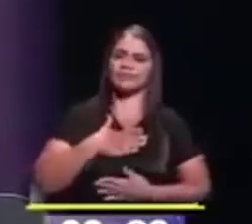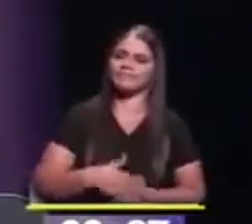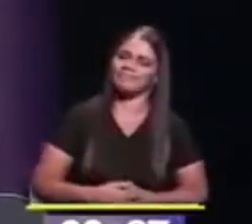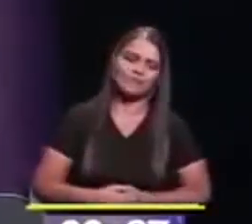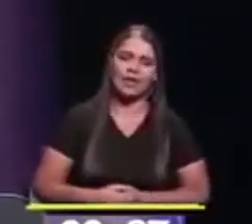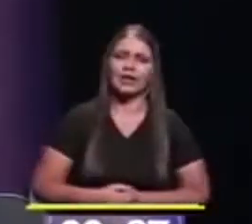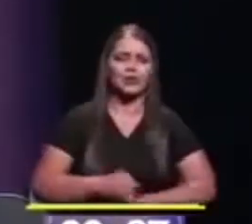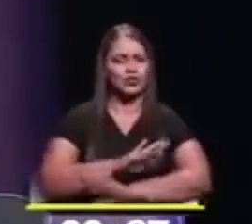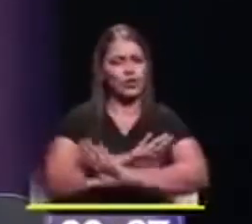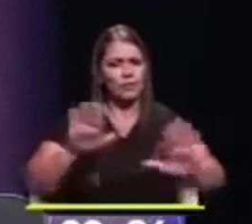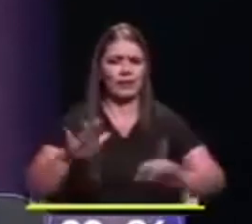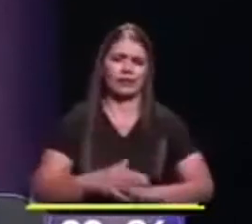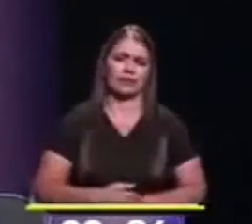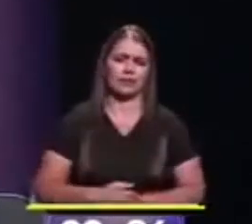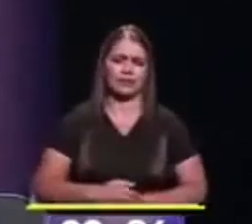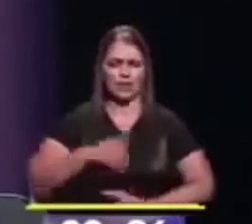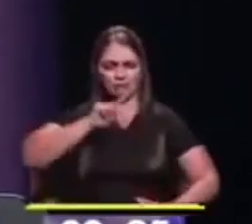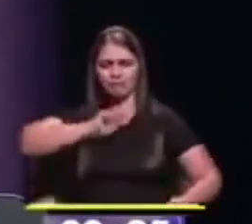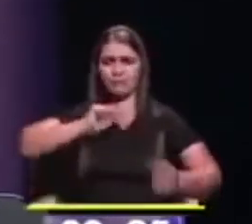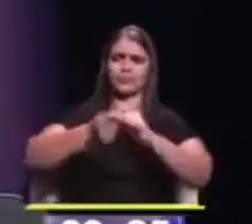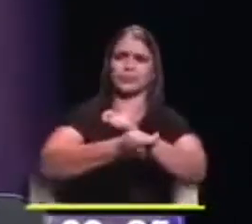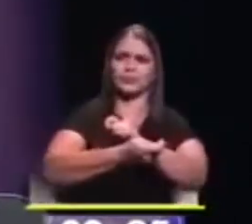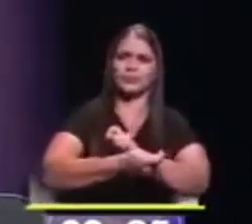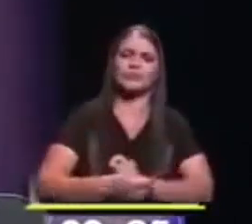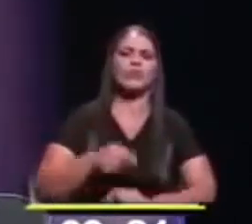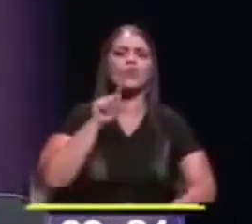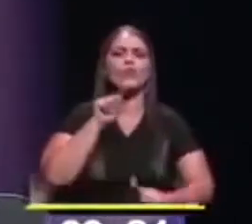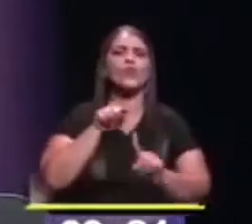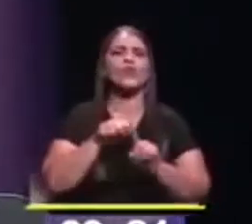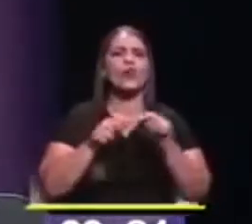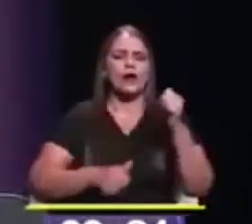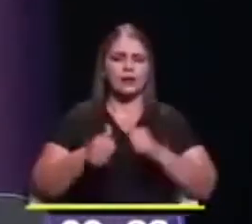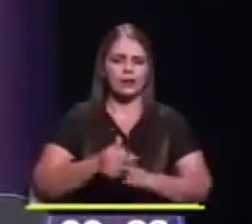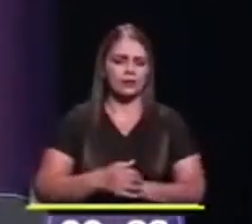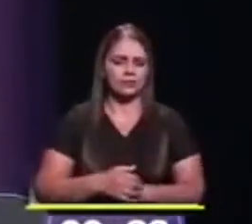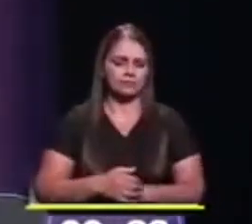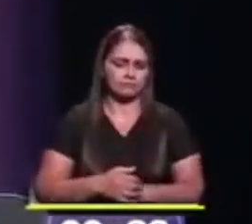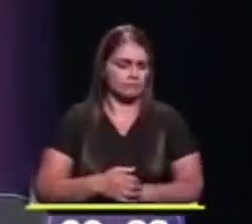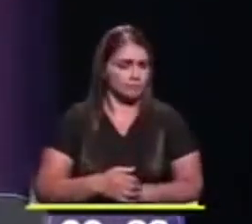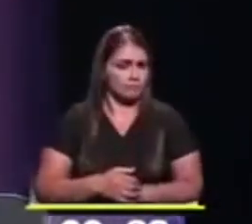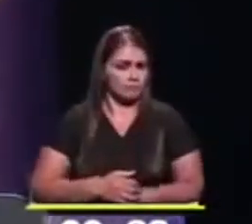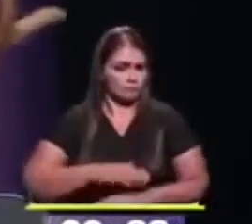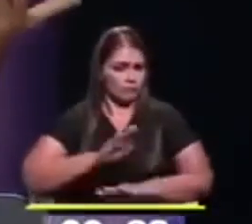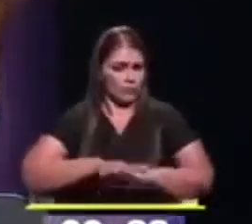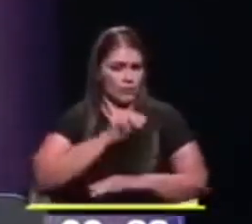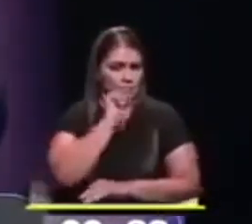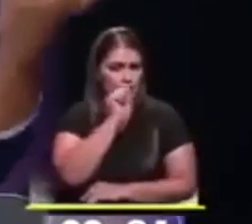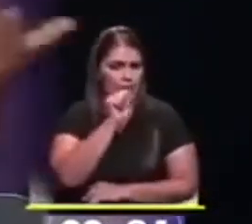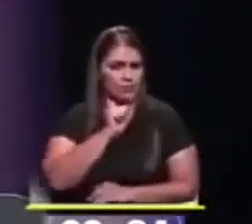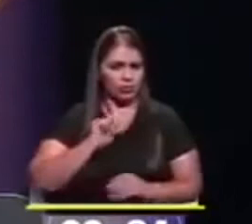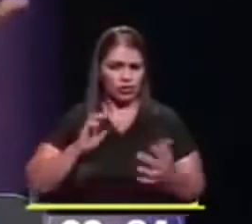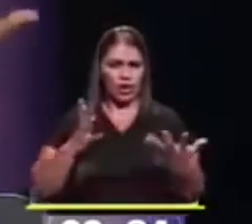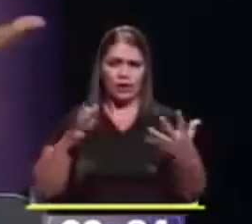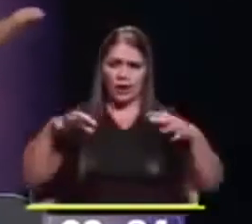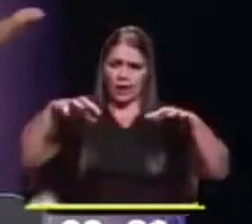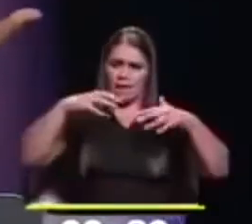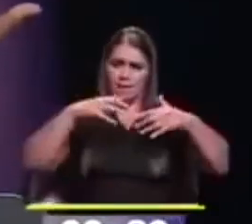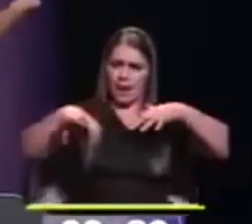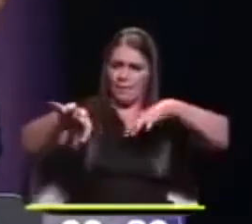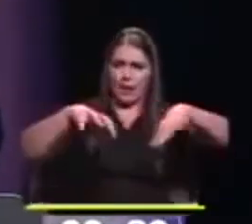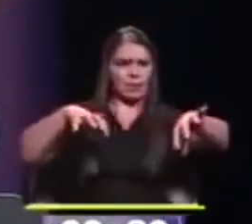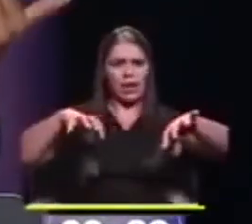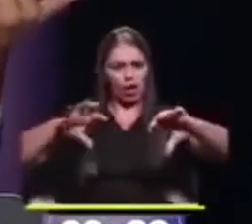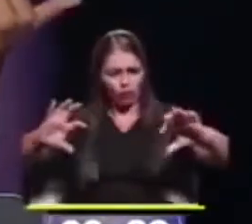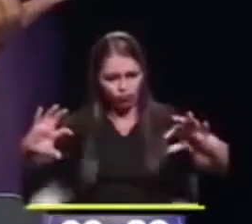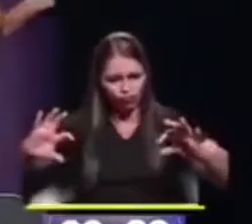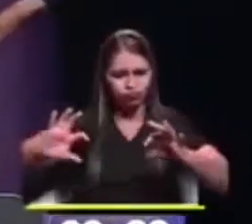es el momento de cambiar y el cambio tiene que pasar a darnos la oportunidad de construir, de unirnos, de trabajar juntos en Colombia,